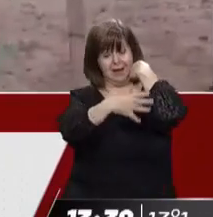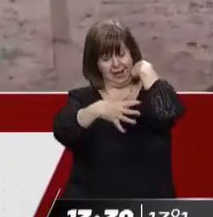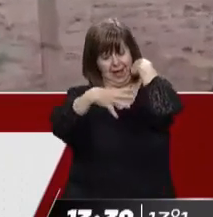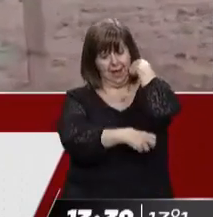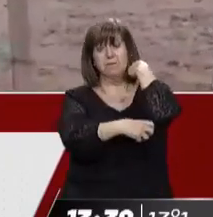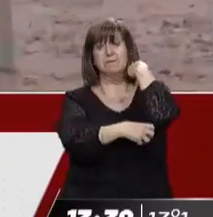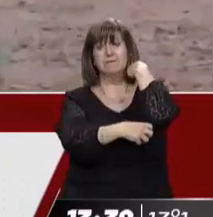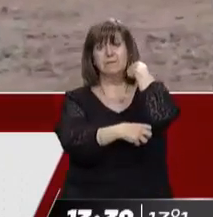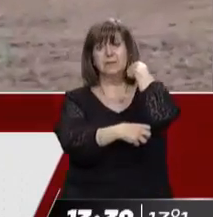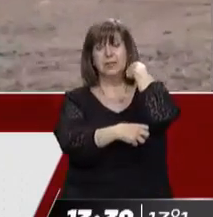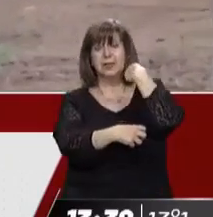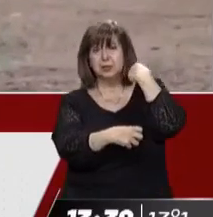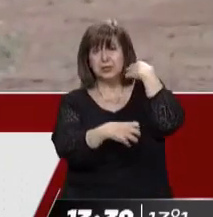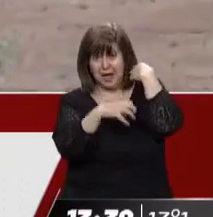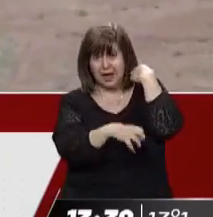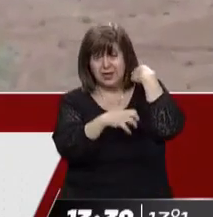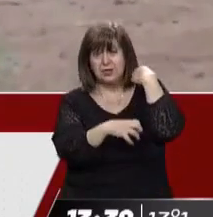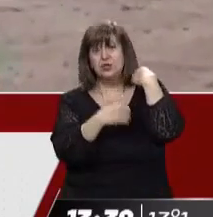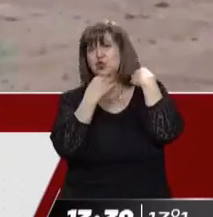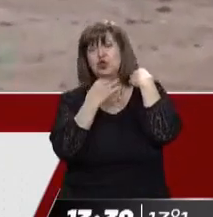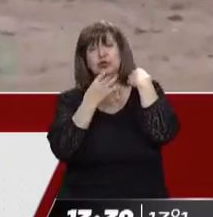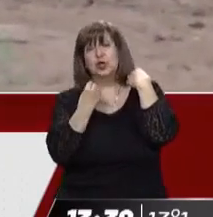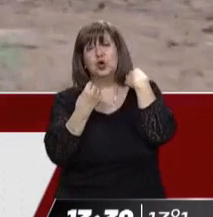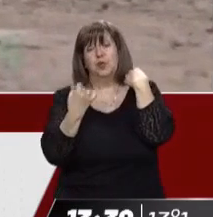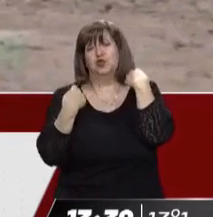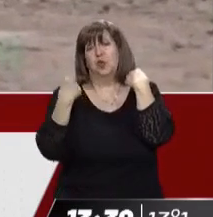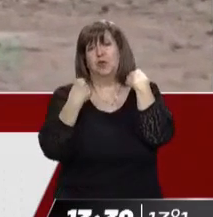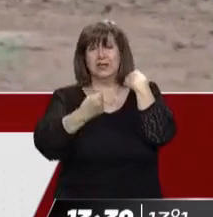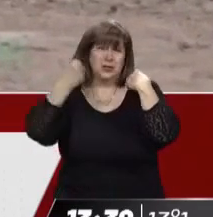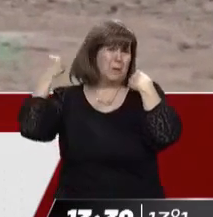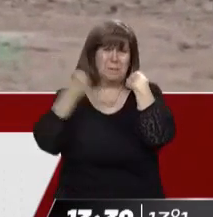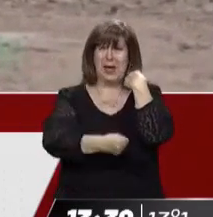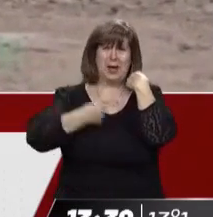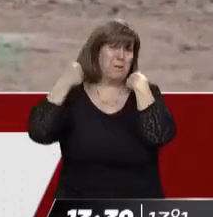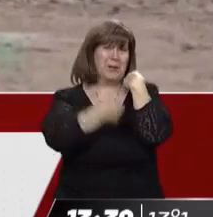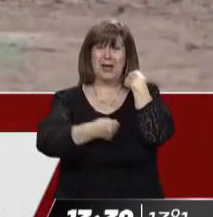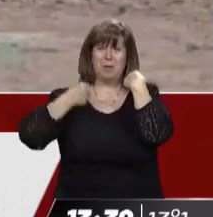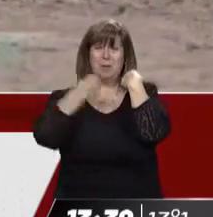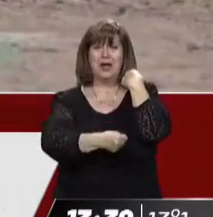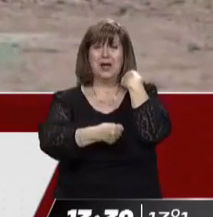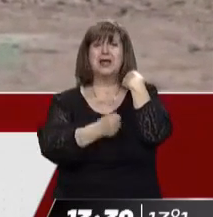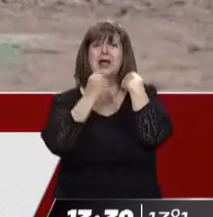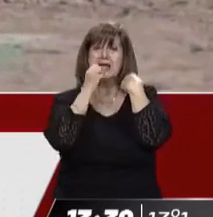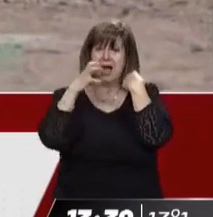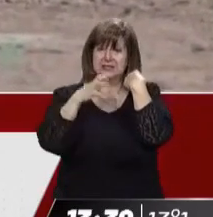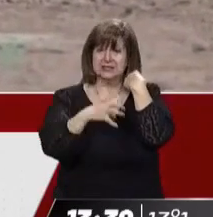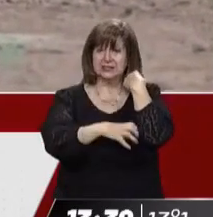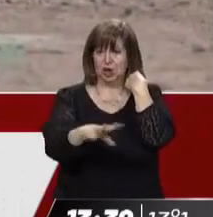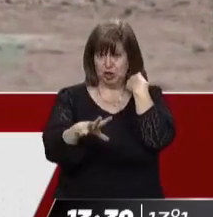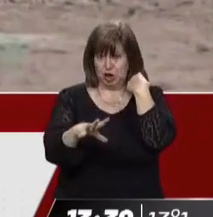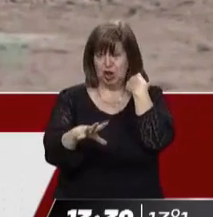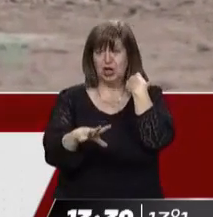no la quería soltar Entonces yo de ahí no sé cómo saqué fuerzas pero le pegué al perro en la cara y las y la soltó